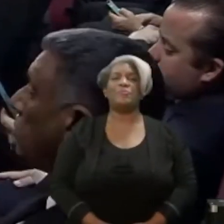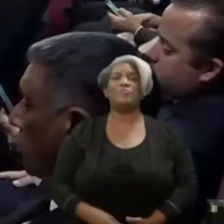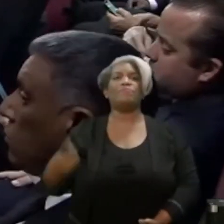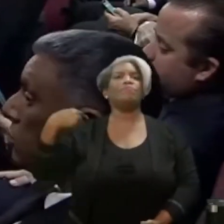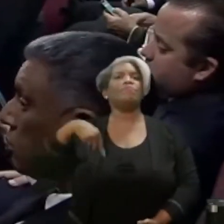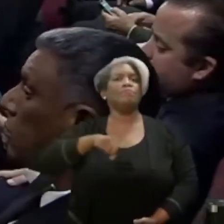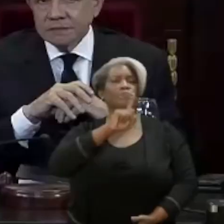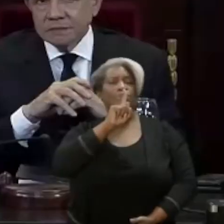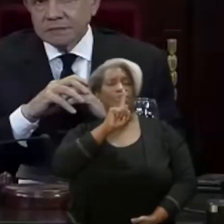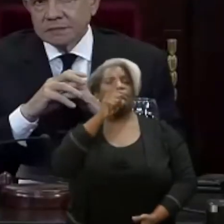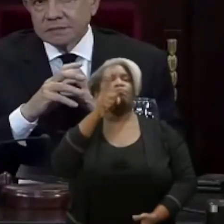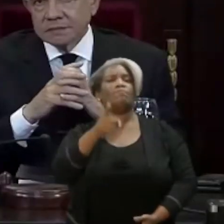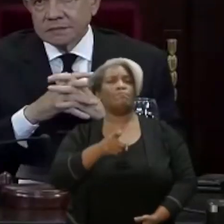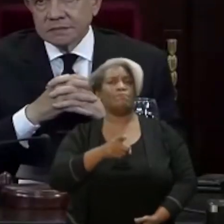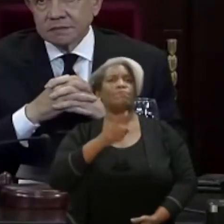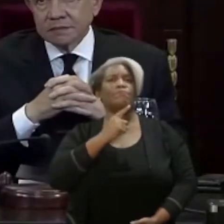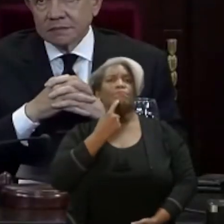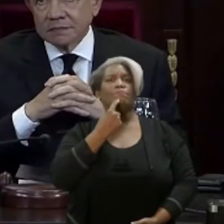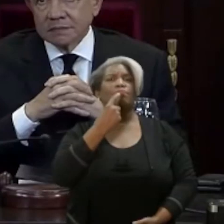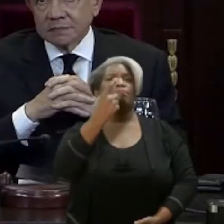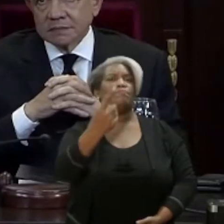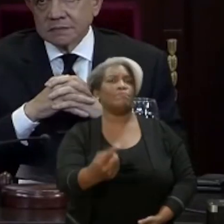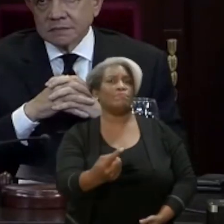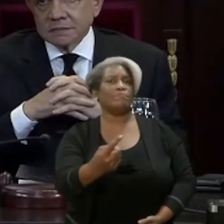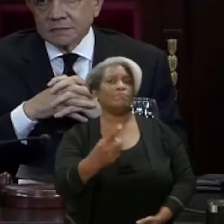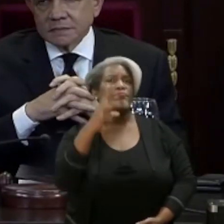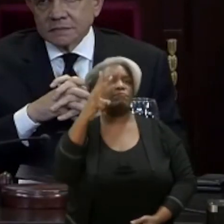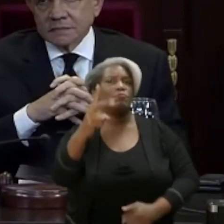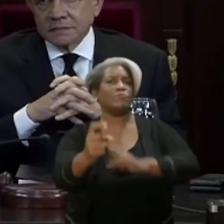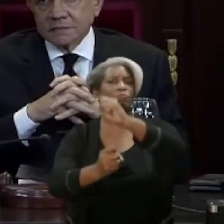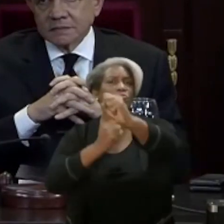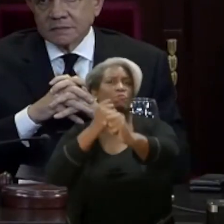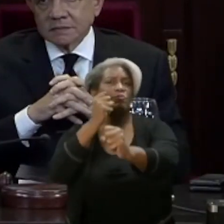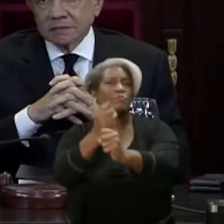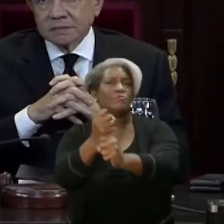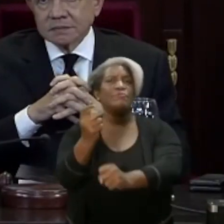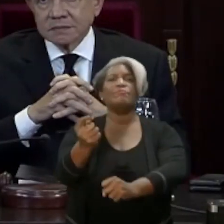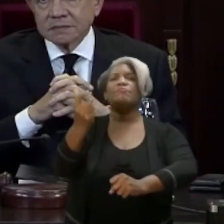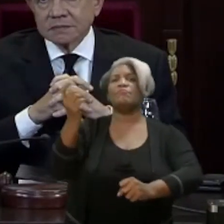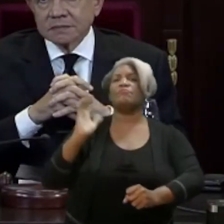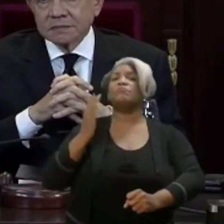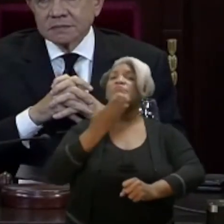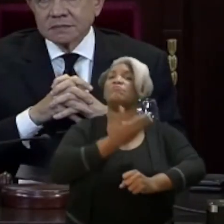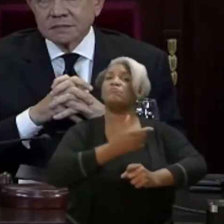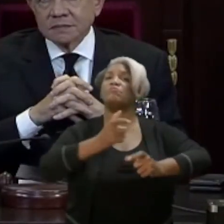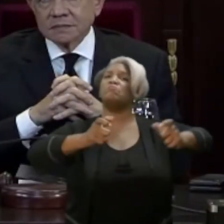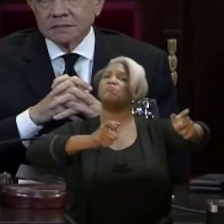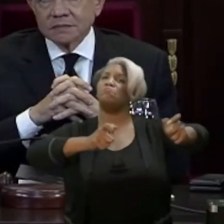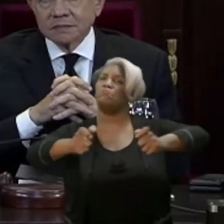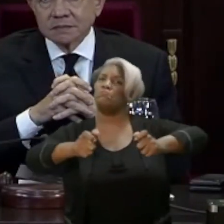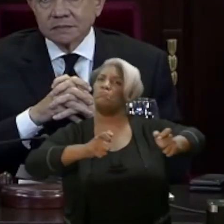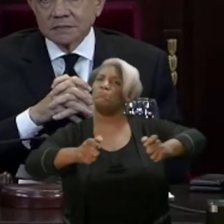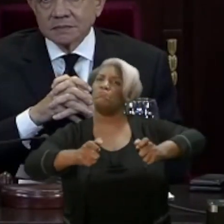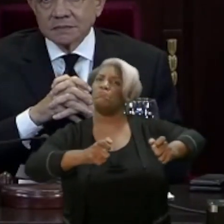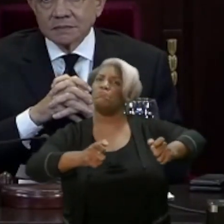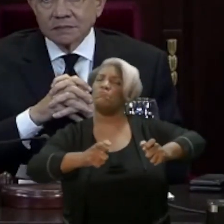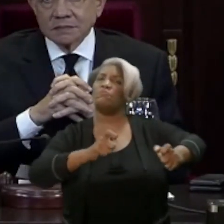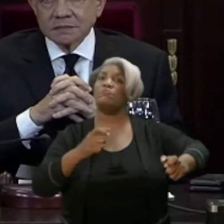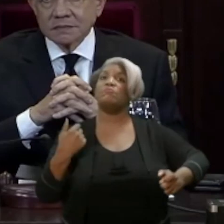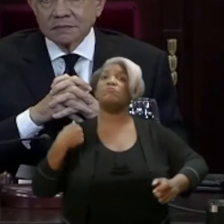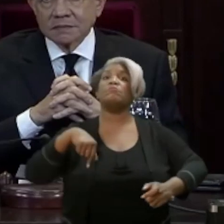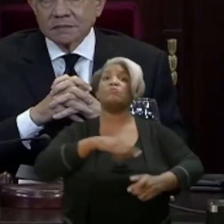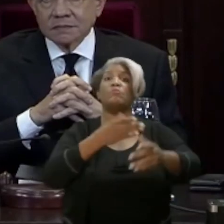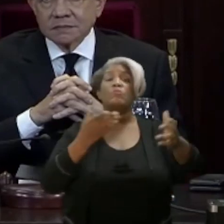Podemos afirmar que en estos 2 años y medio de nuestra administración hemos canalizado